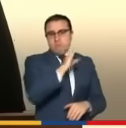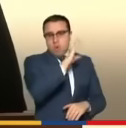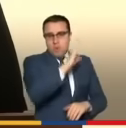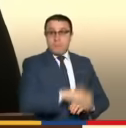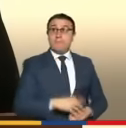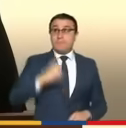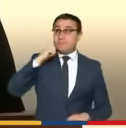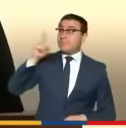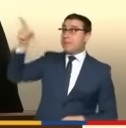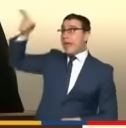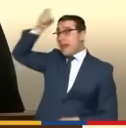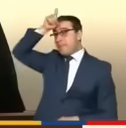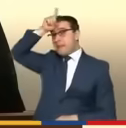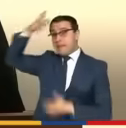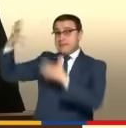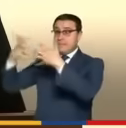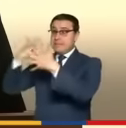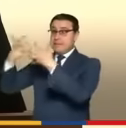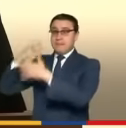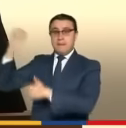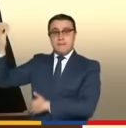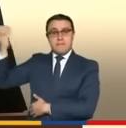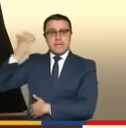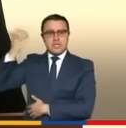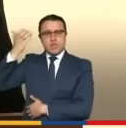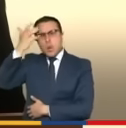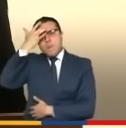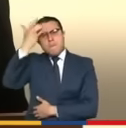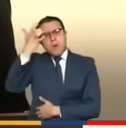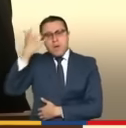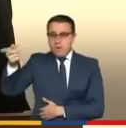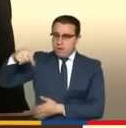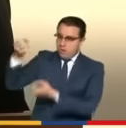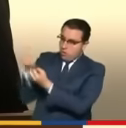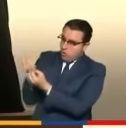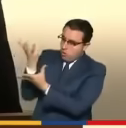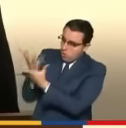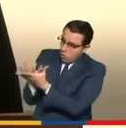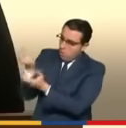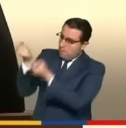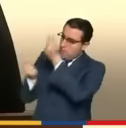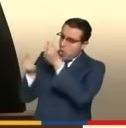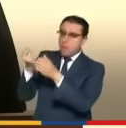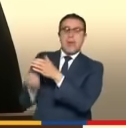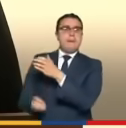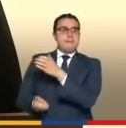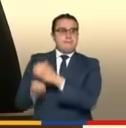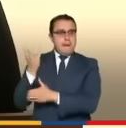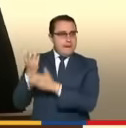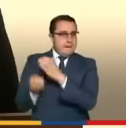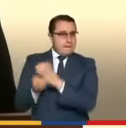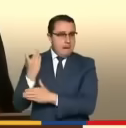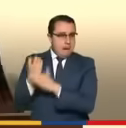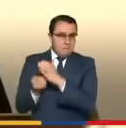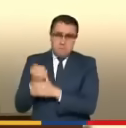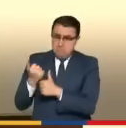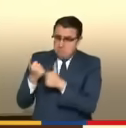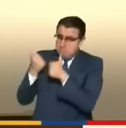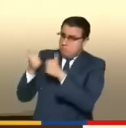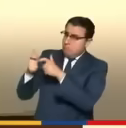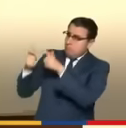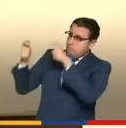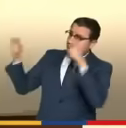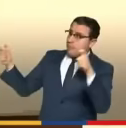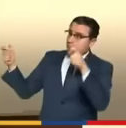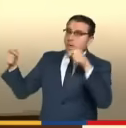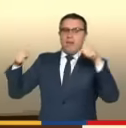Alemania puede sostener su sistema porque su estructura económica es productiva. Gran pregunta hay que hacer